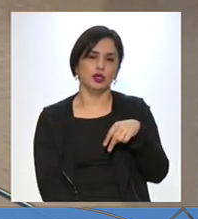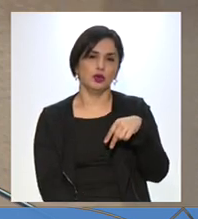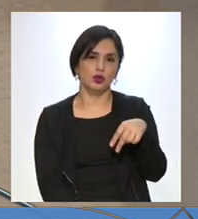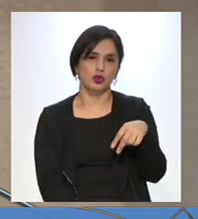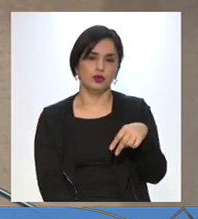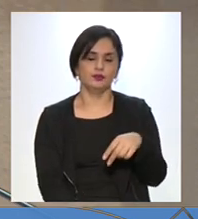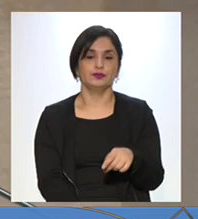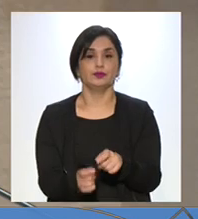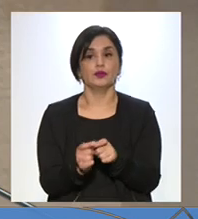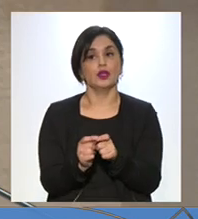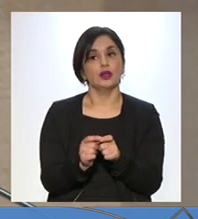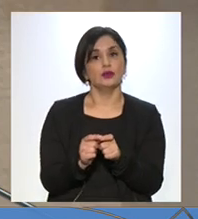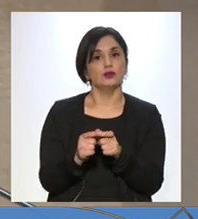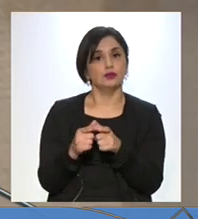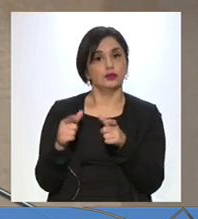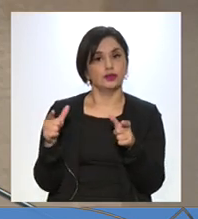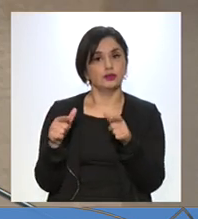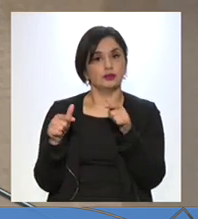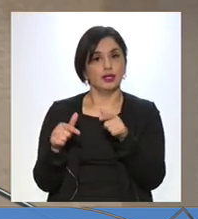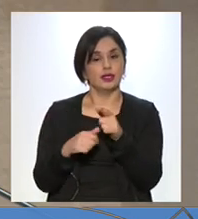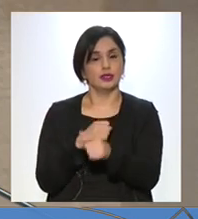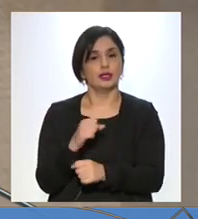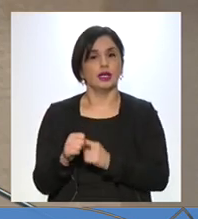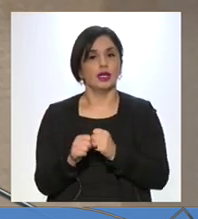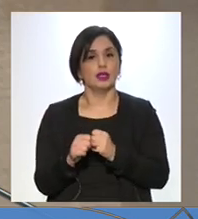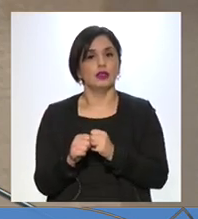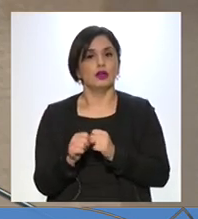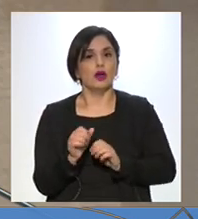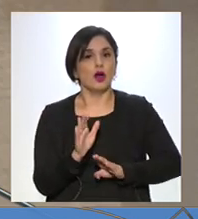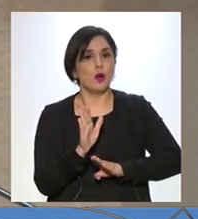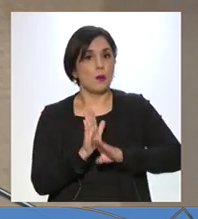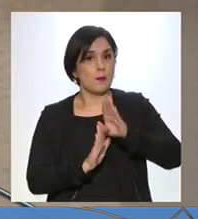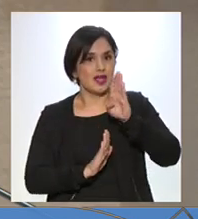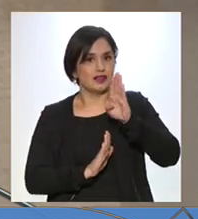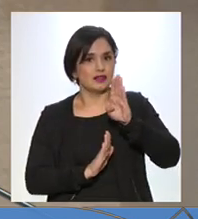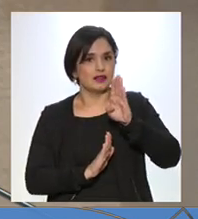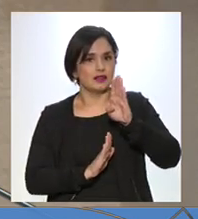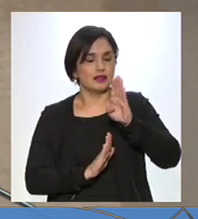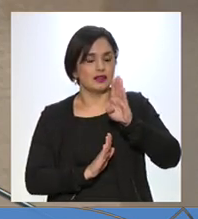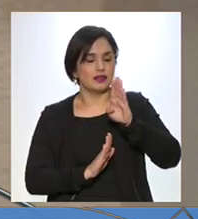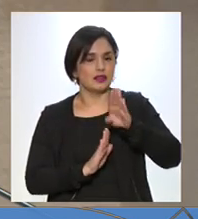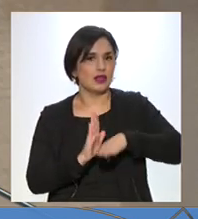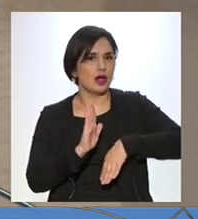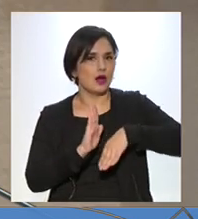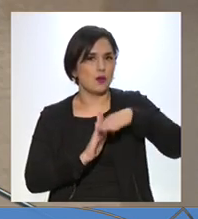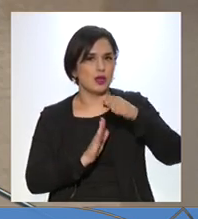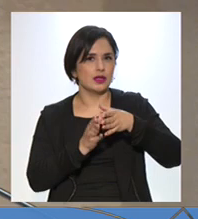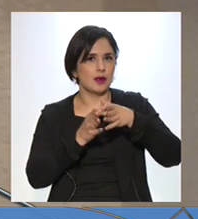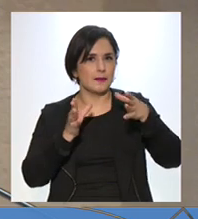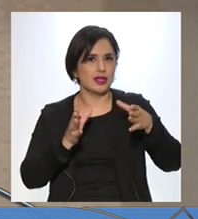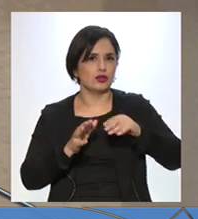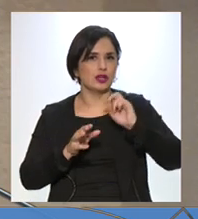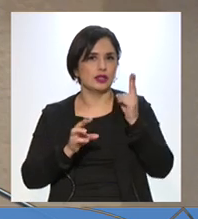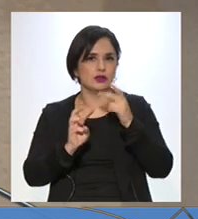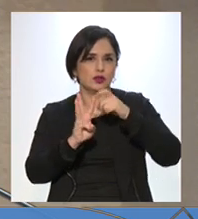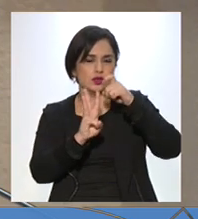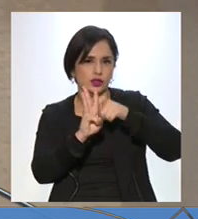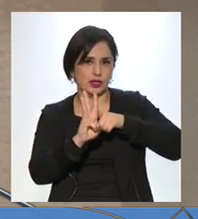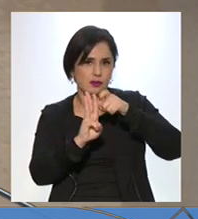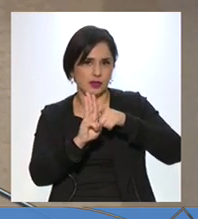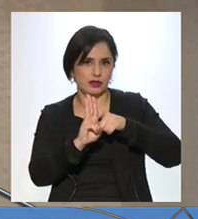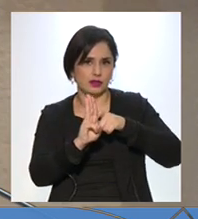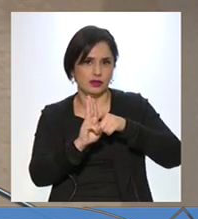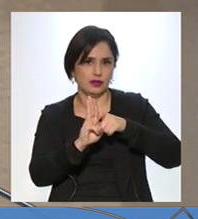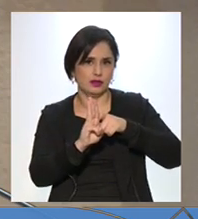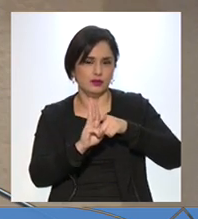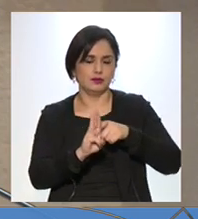de crecimiento previsto para este año aumenta en respuesta a datos efectivos superiores a lo esperado en el segundo trimestre y a una importante revisión al alza de la